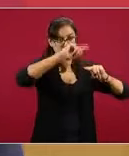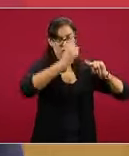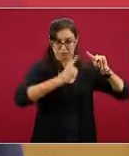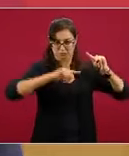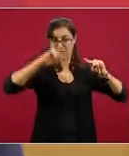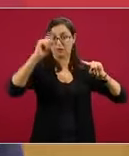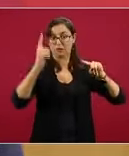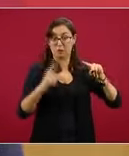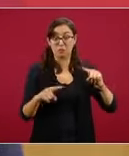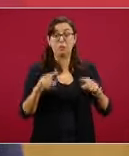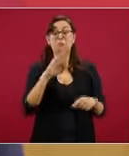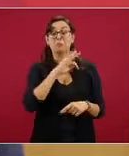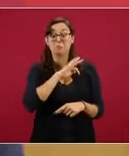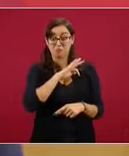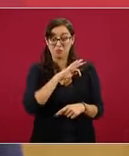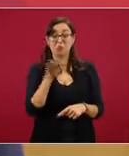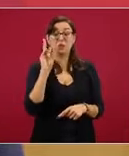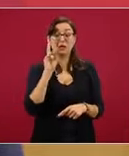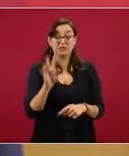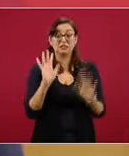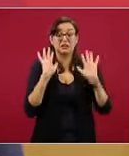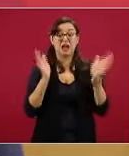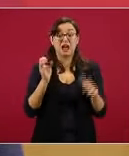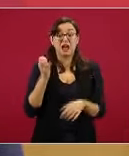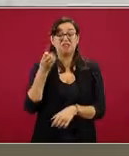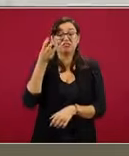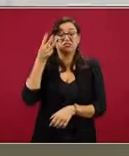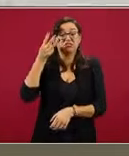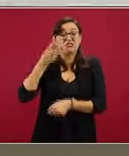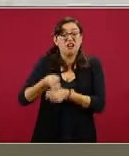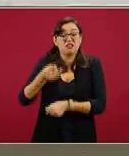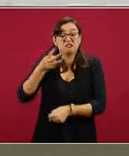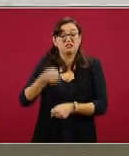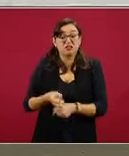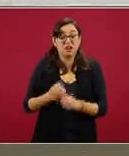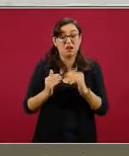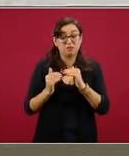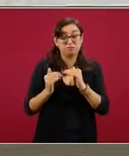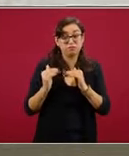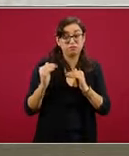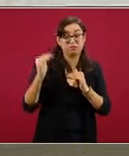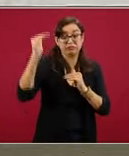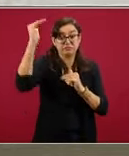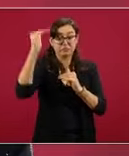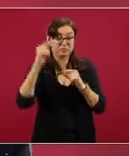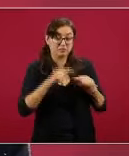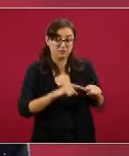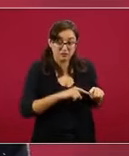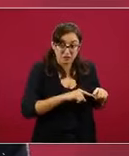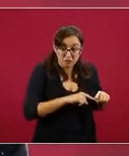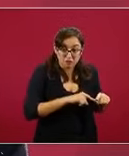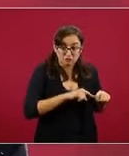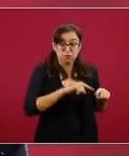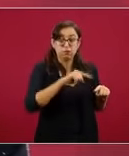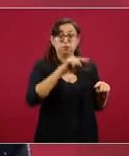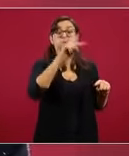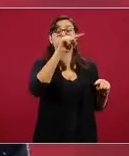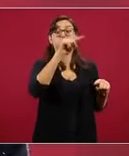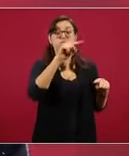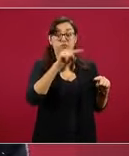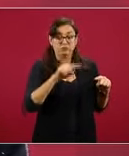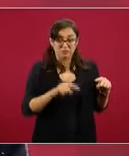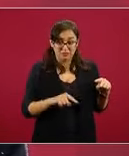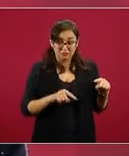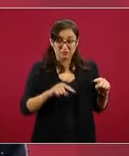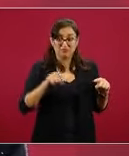ya iban para una tercera ola o un tercer acme de casos que inclusive ha superado a los dos primeros, pero